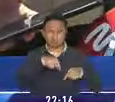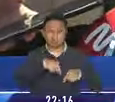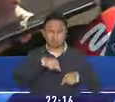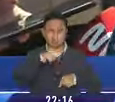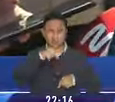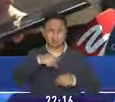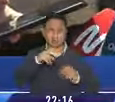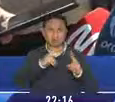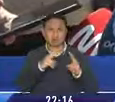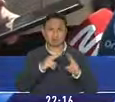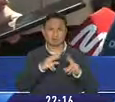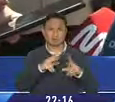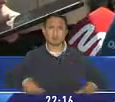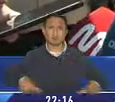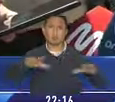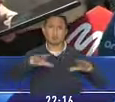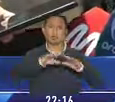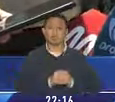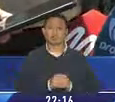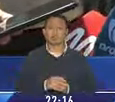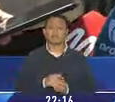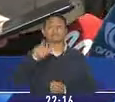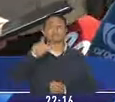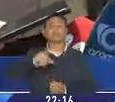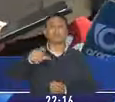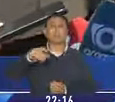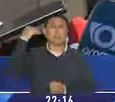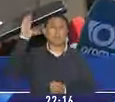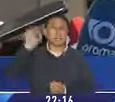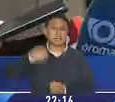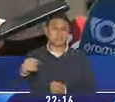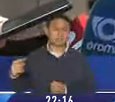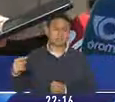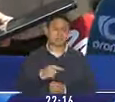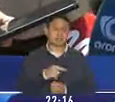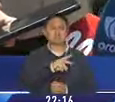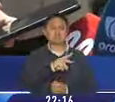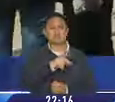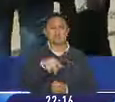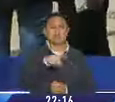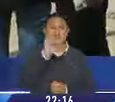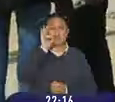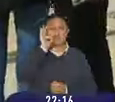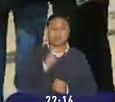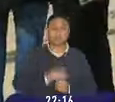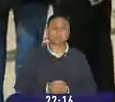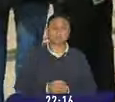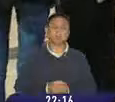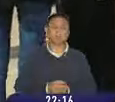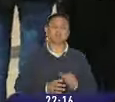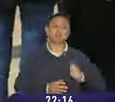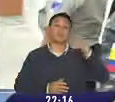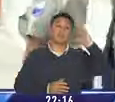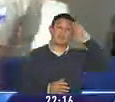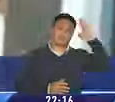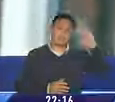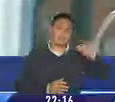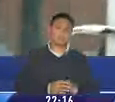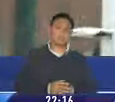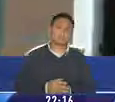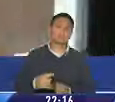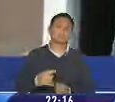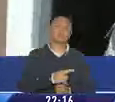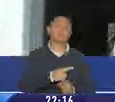cantón, este es un sector donde la mayoría de población viene a veces a fumar. En otro caso, la policía confirmó la liberación